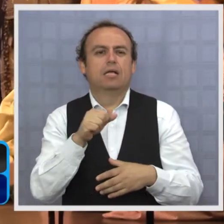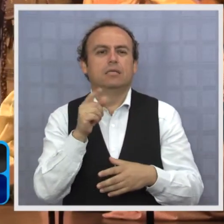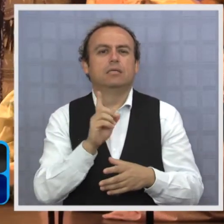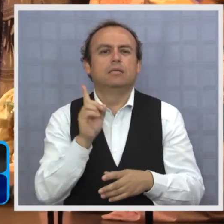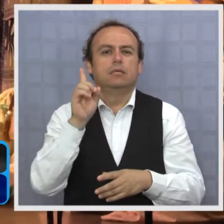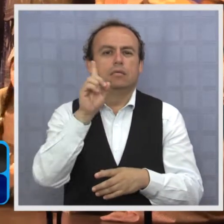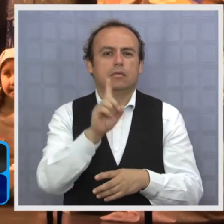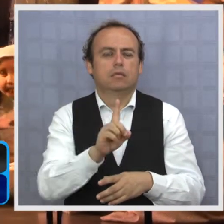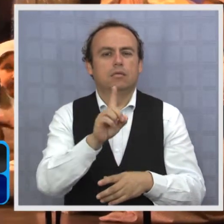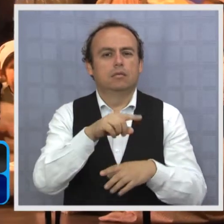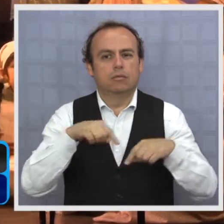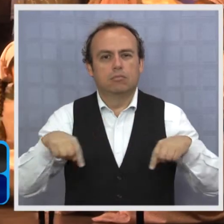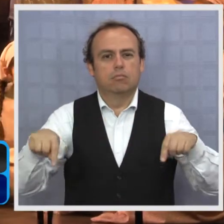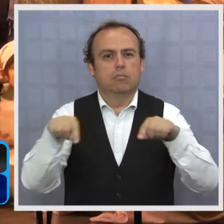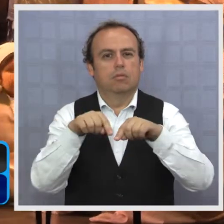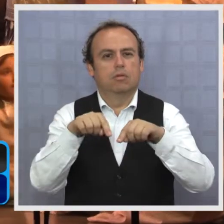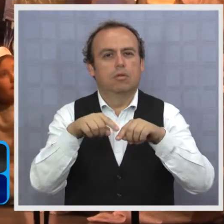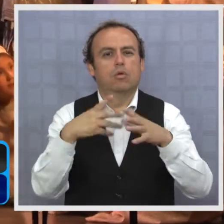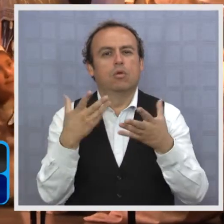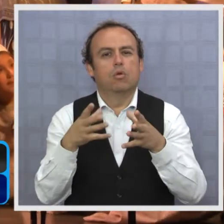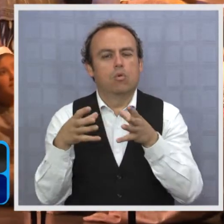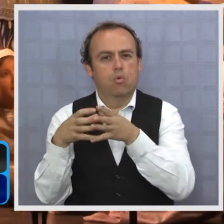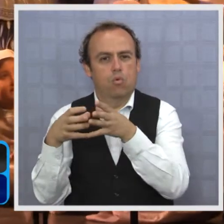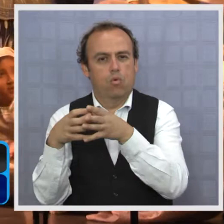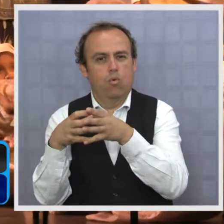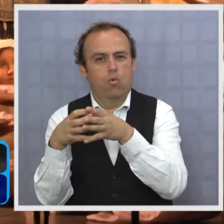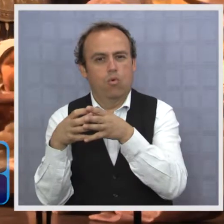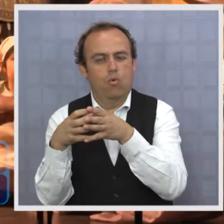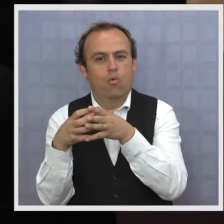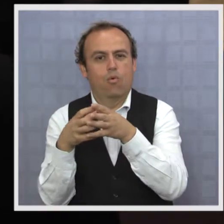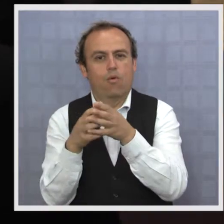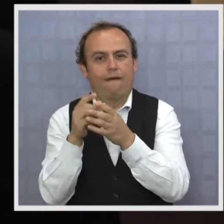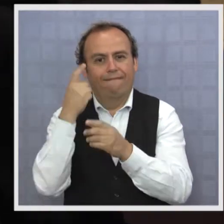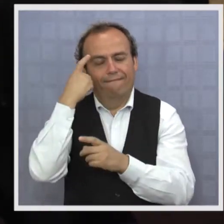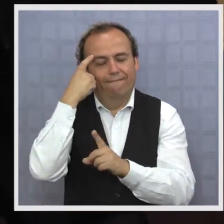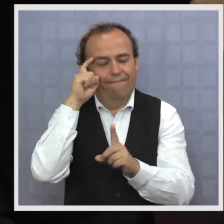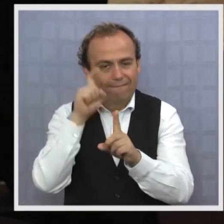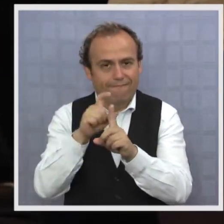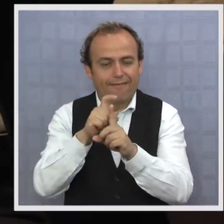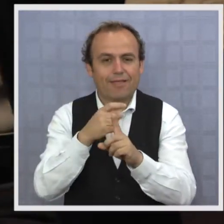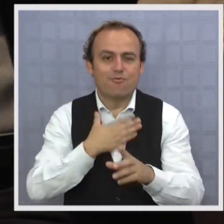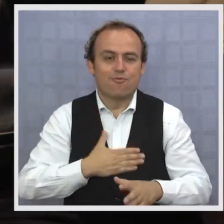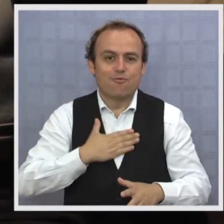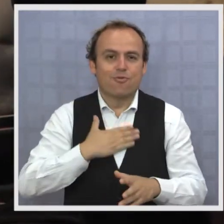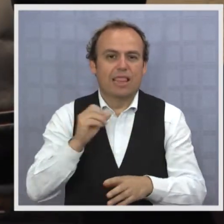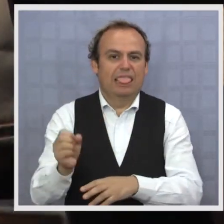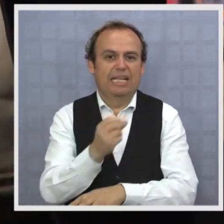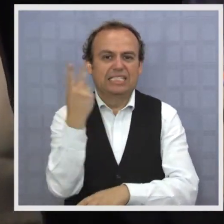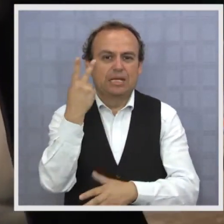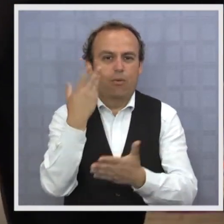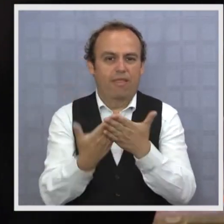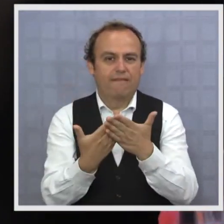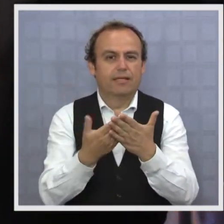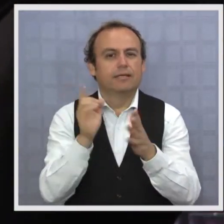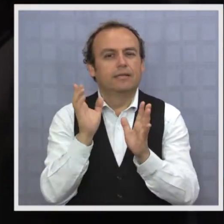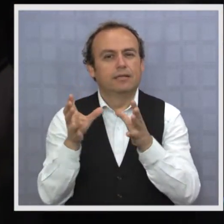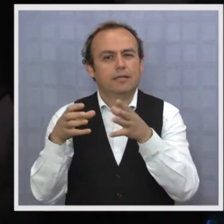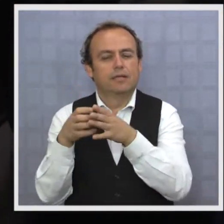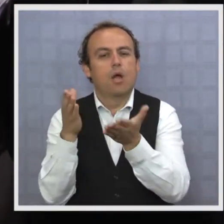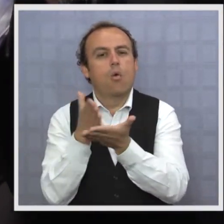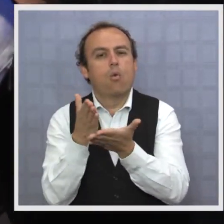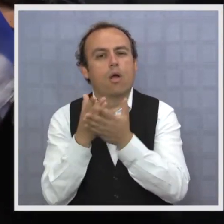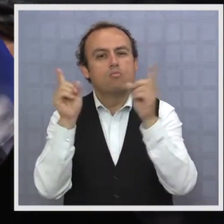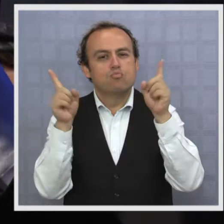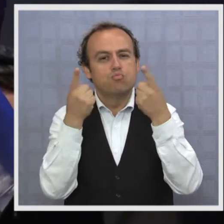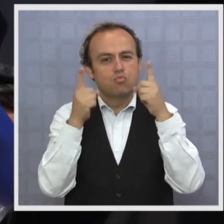hasta el público local de la mano de un grupo de entusiastas y fanáticos. Es la segunda vez que los integrantes de la Escuela